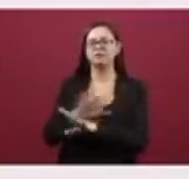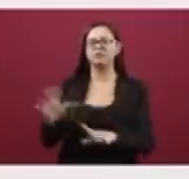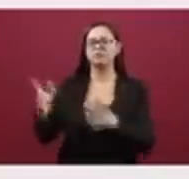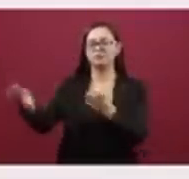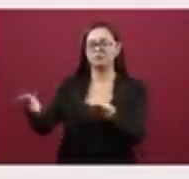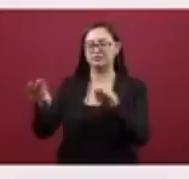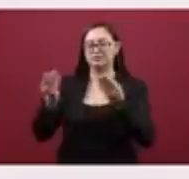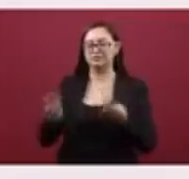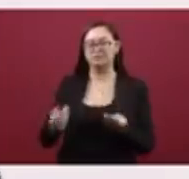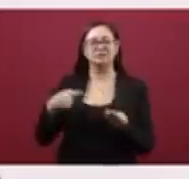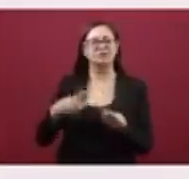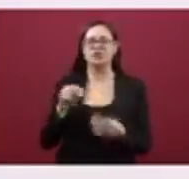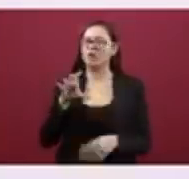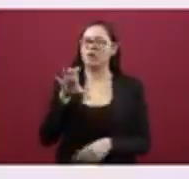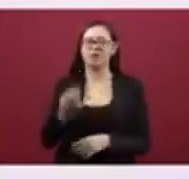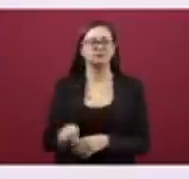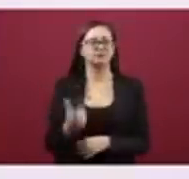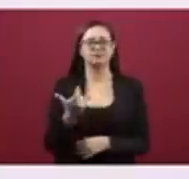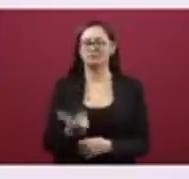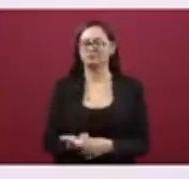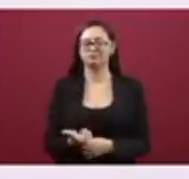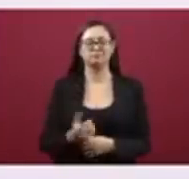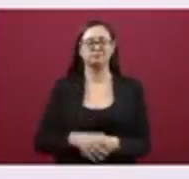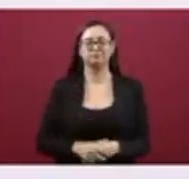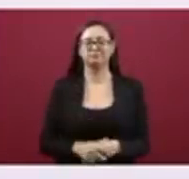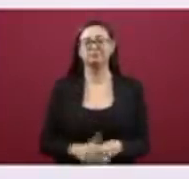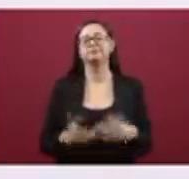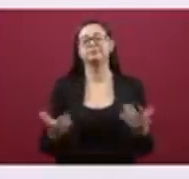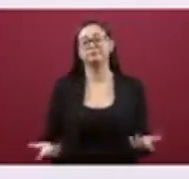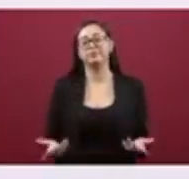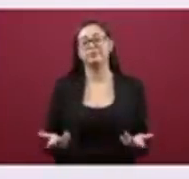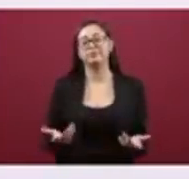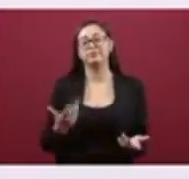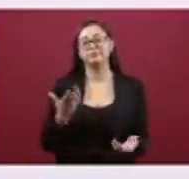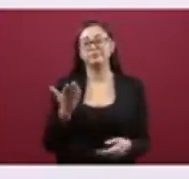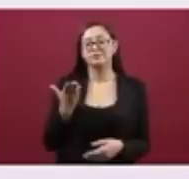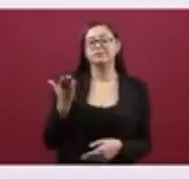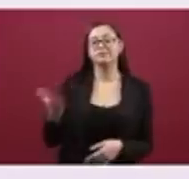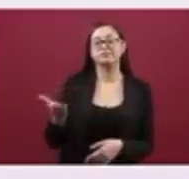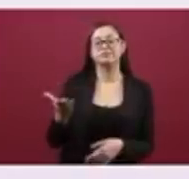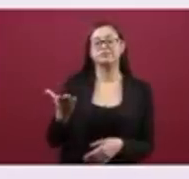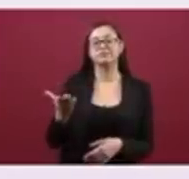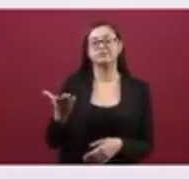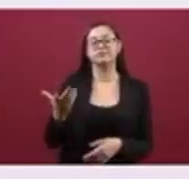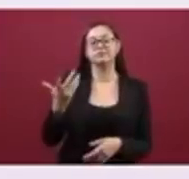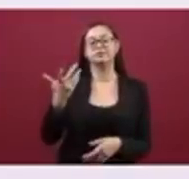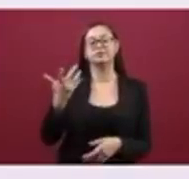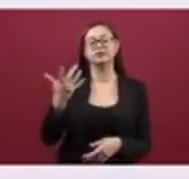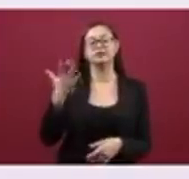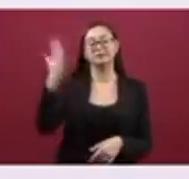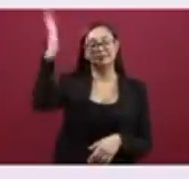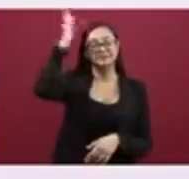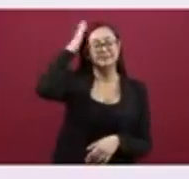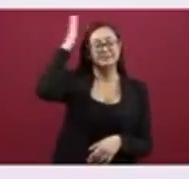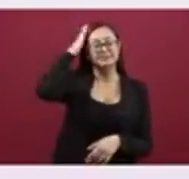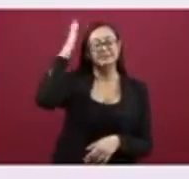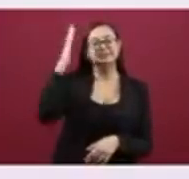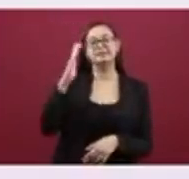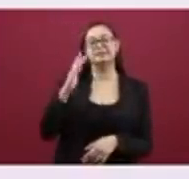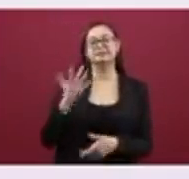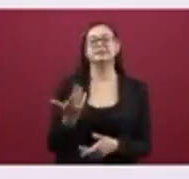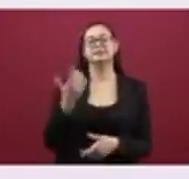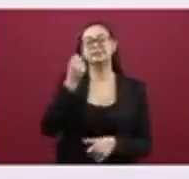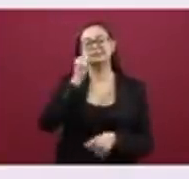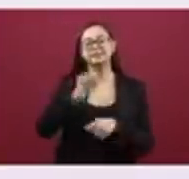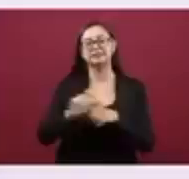no iba a alcanzar esa cantidad y le pedí al secretario de comunicaciones al